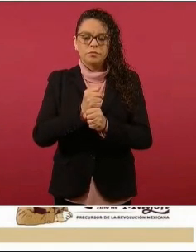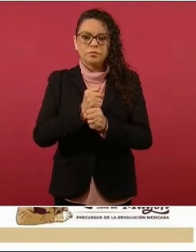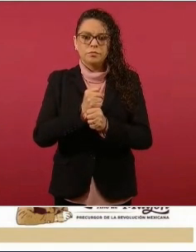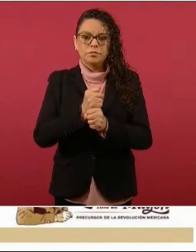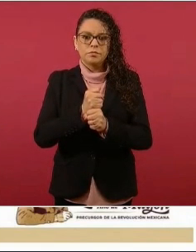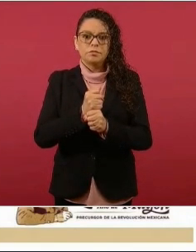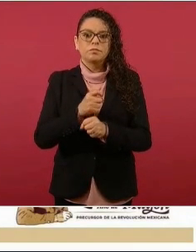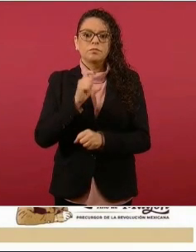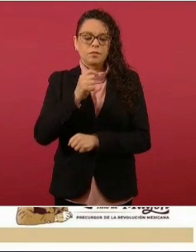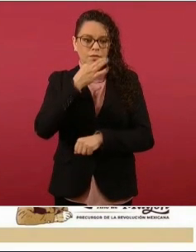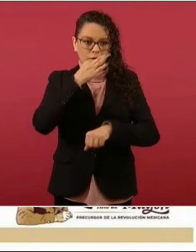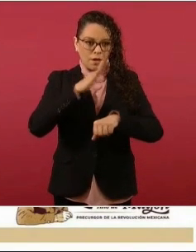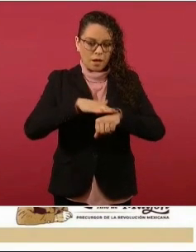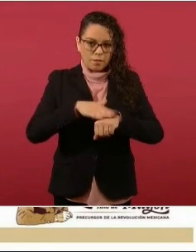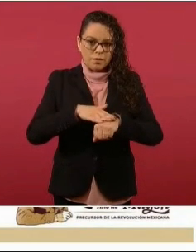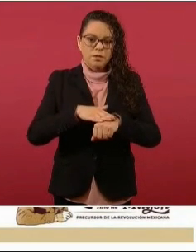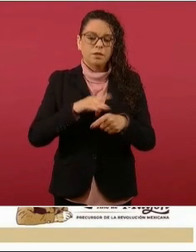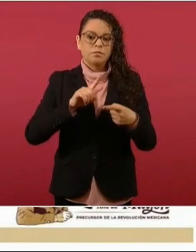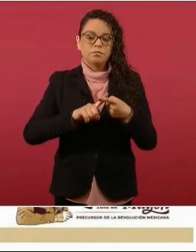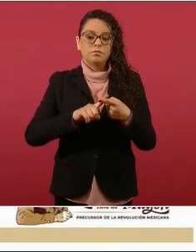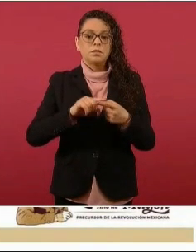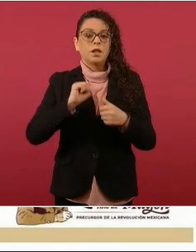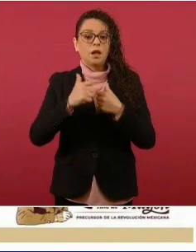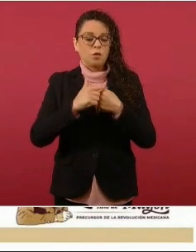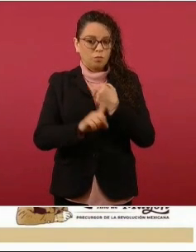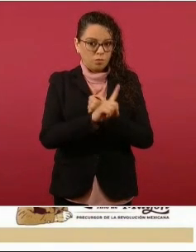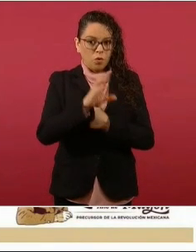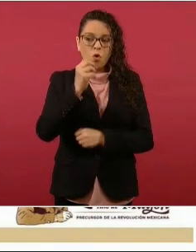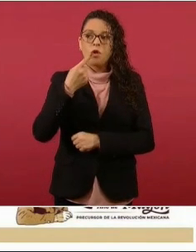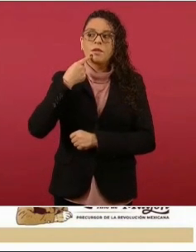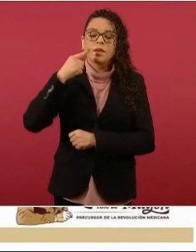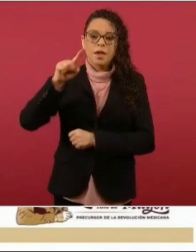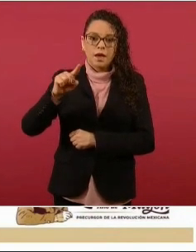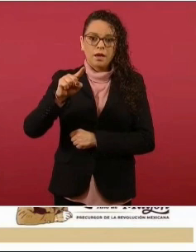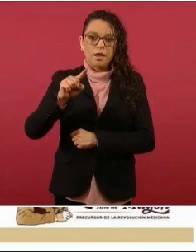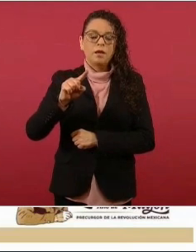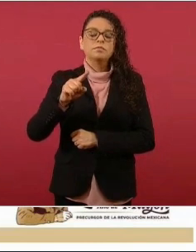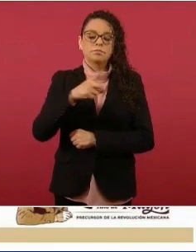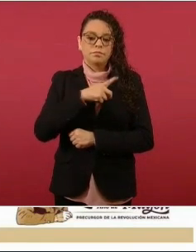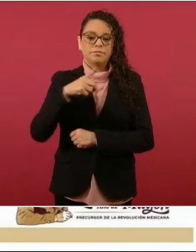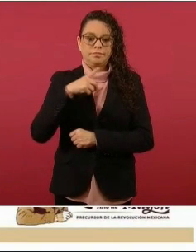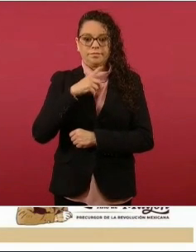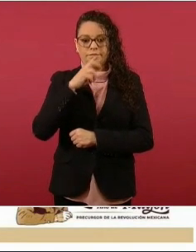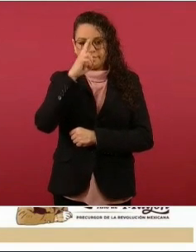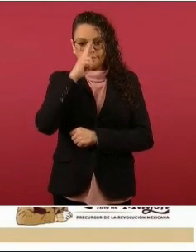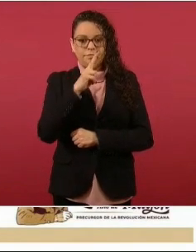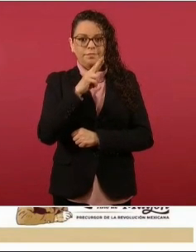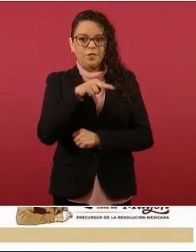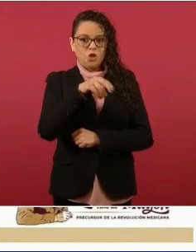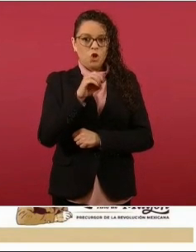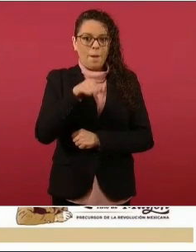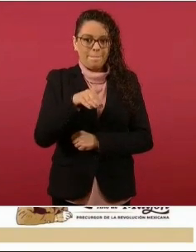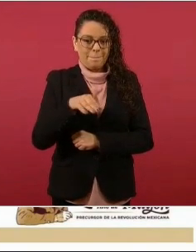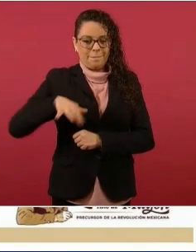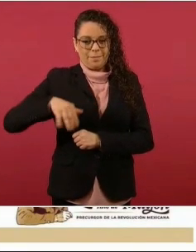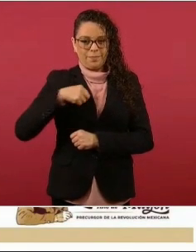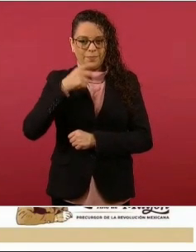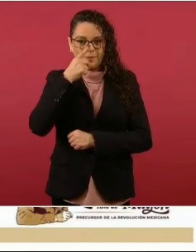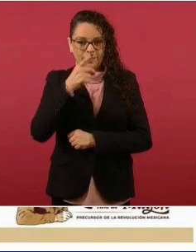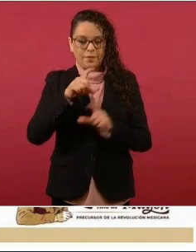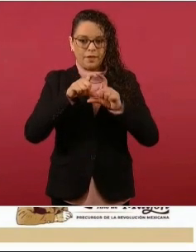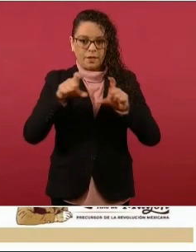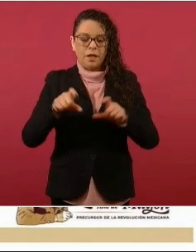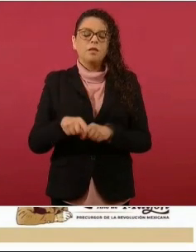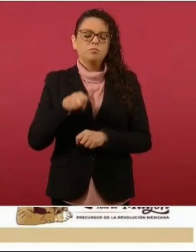reportes, incidencias, quejas, etcétera, en apego a la norma ya señalada; un decálogo de seguridad donde se detallan